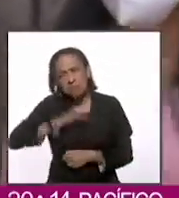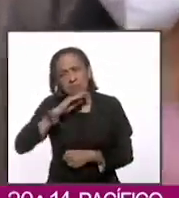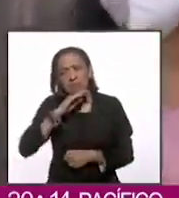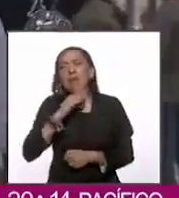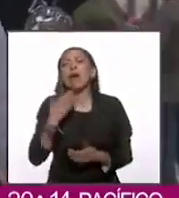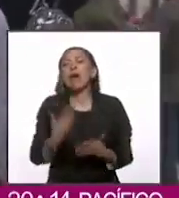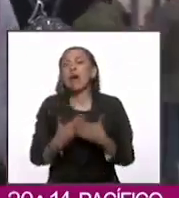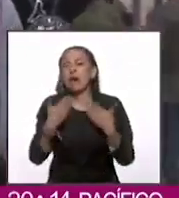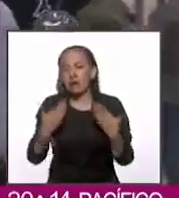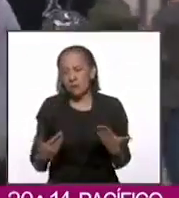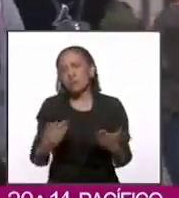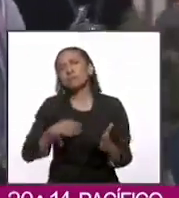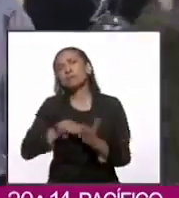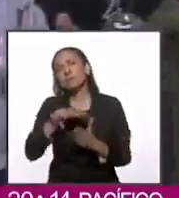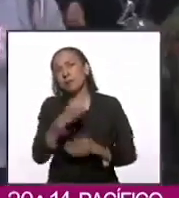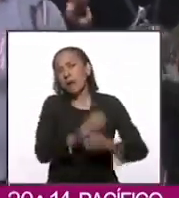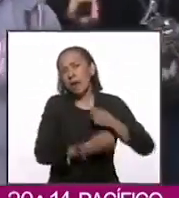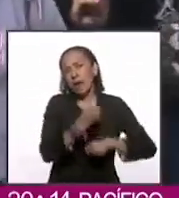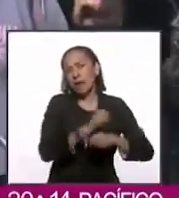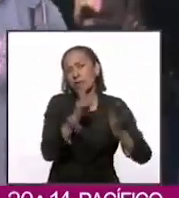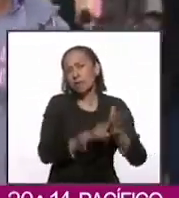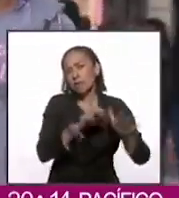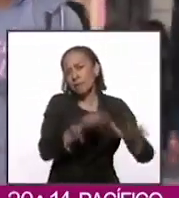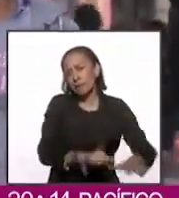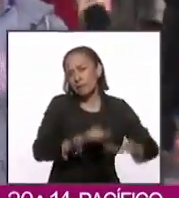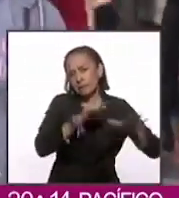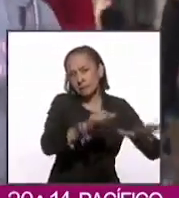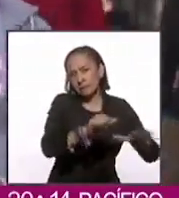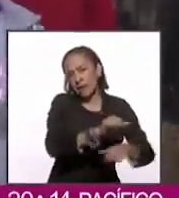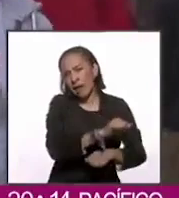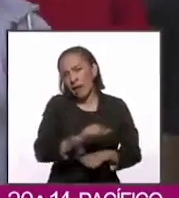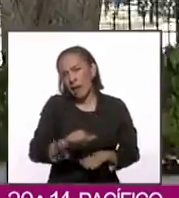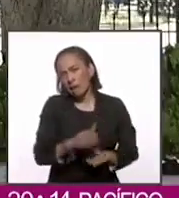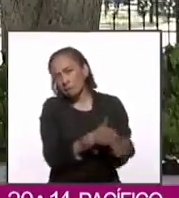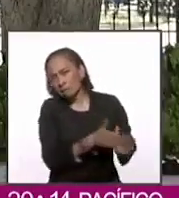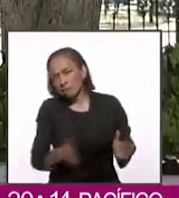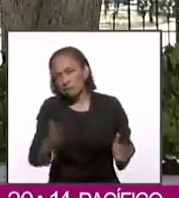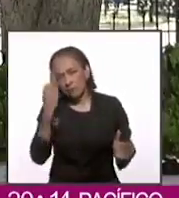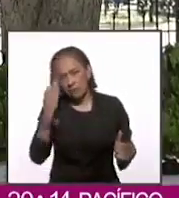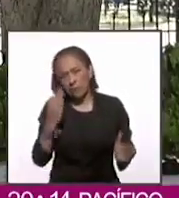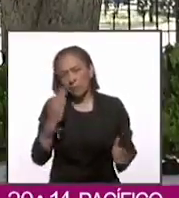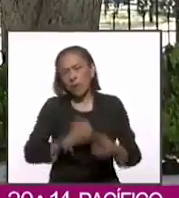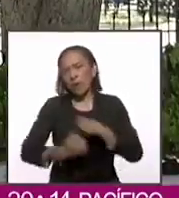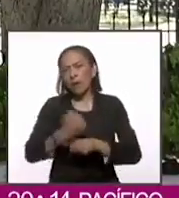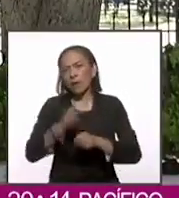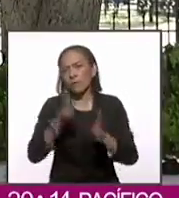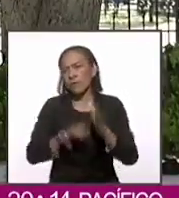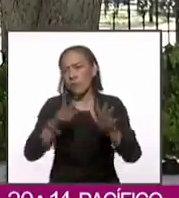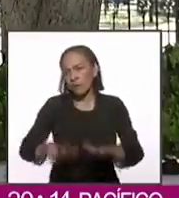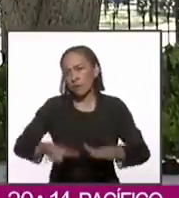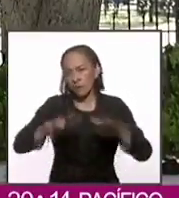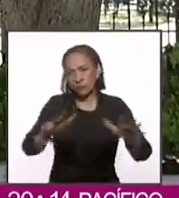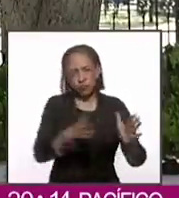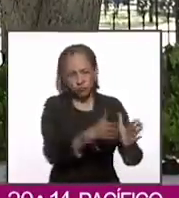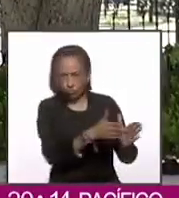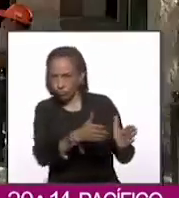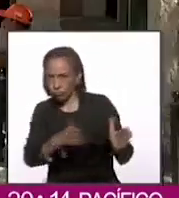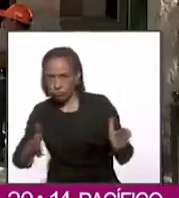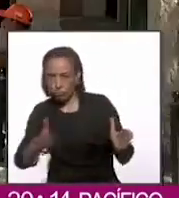con lo que sucedió, por ejemplo, de 2016 a 2018, pues vemos que de hecho hubo una